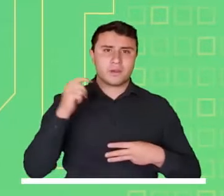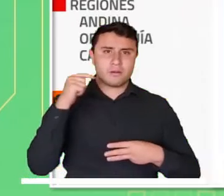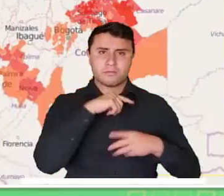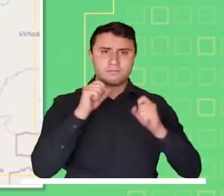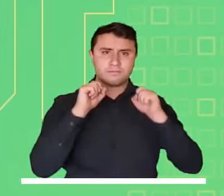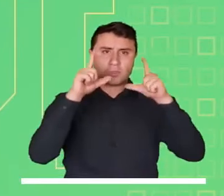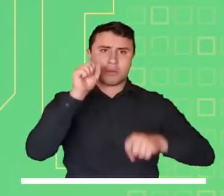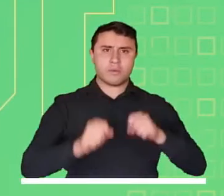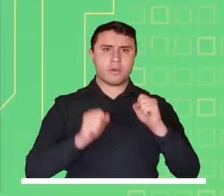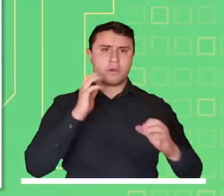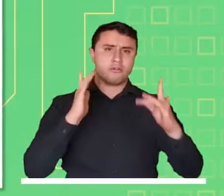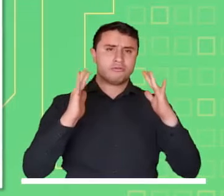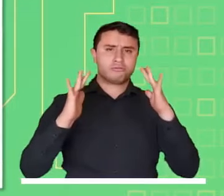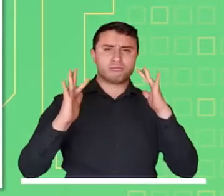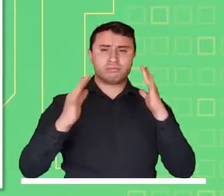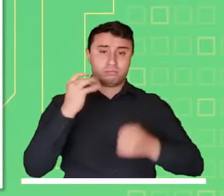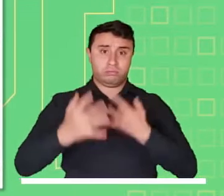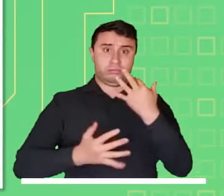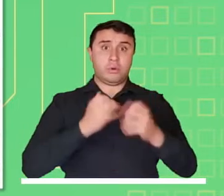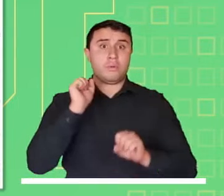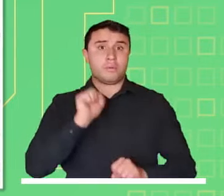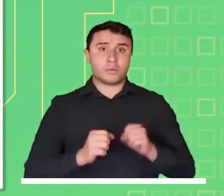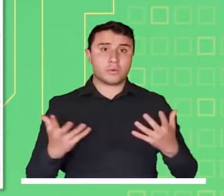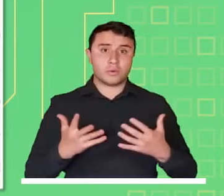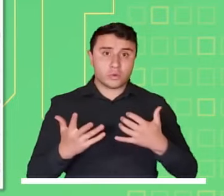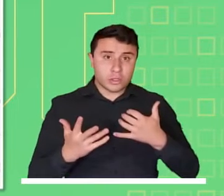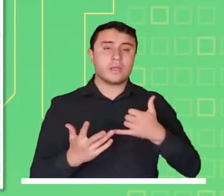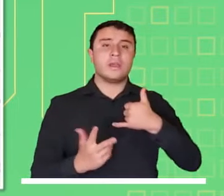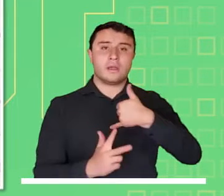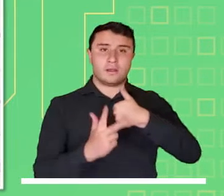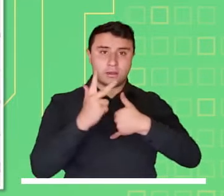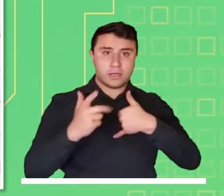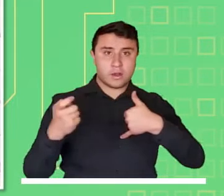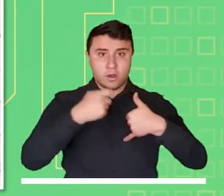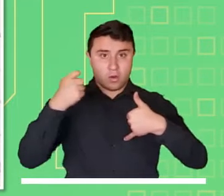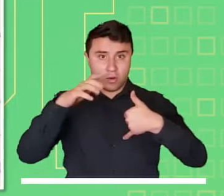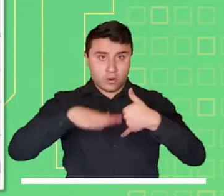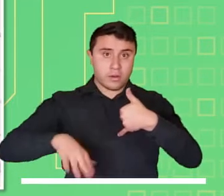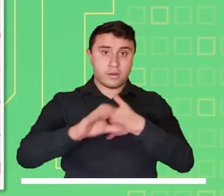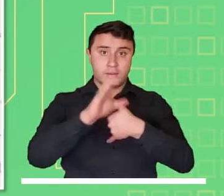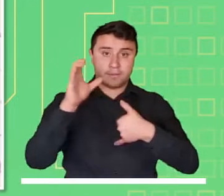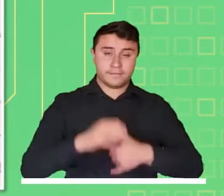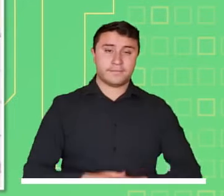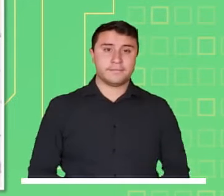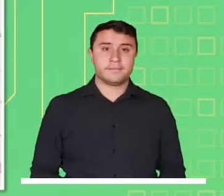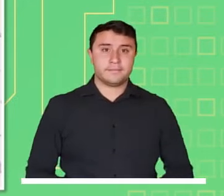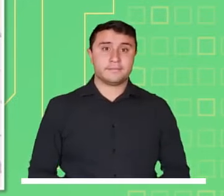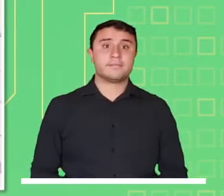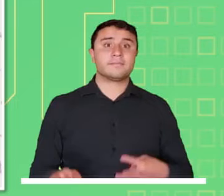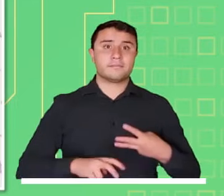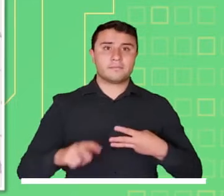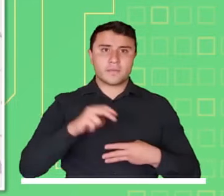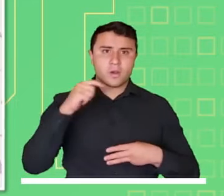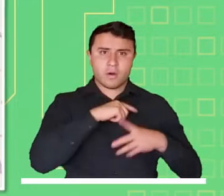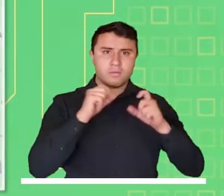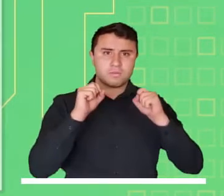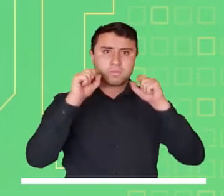Cauca. Alerta roja por probabilidad de incendios en la cobertura vegetal de la región andina, Orinoquía y Caribe.